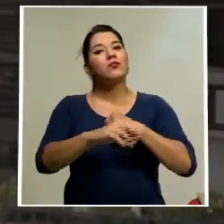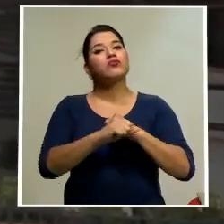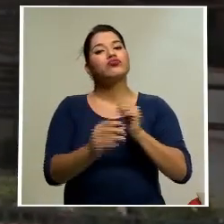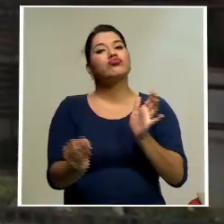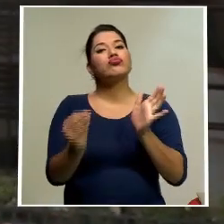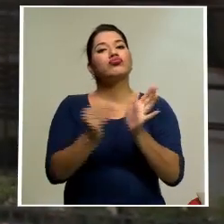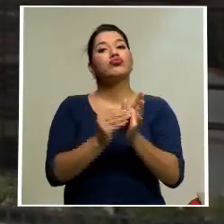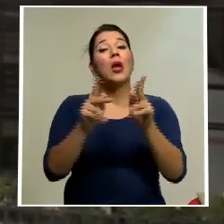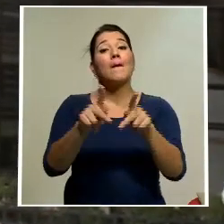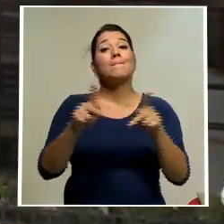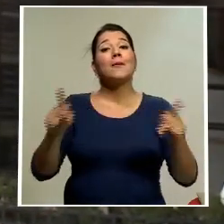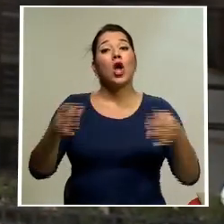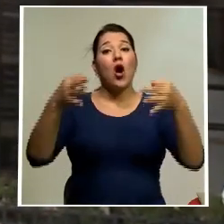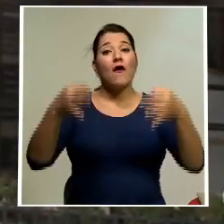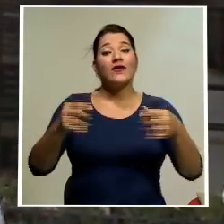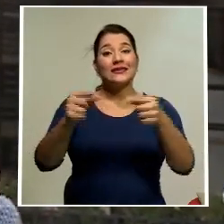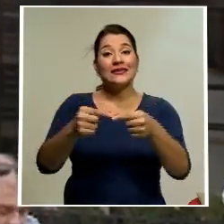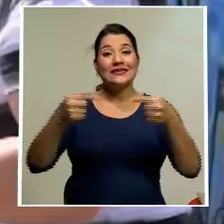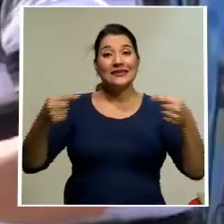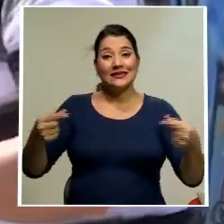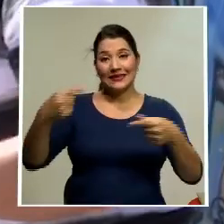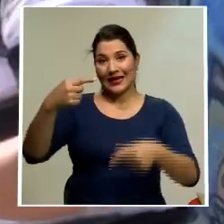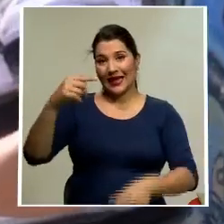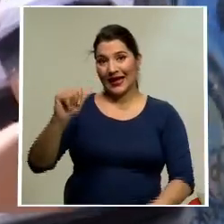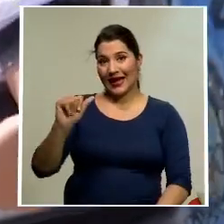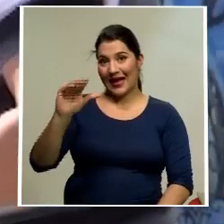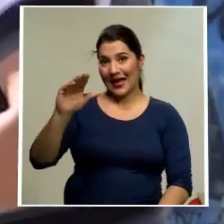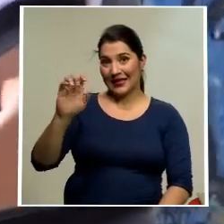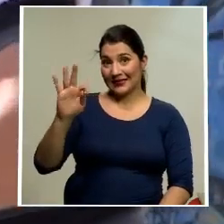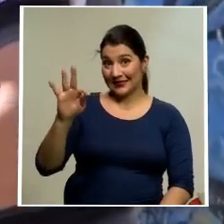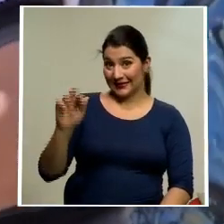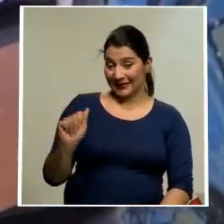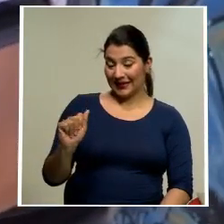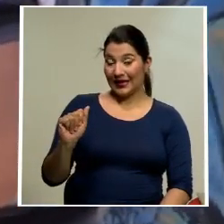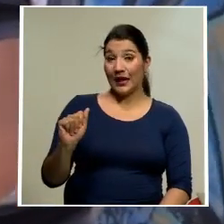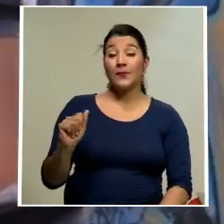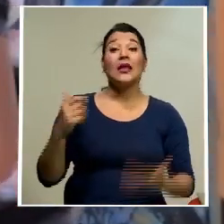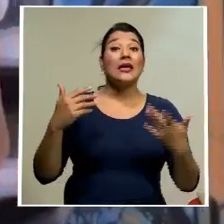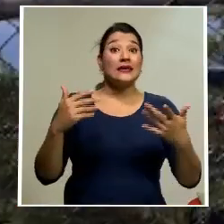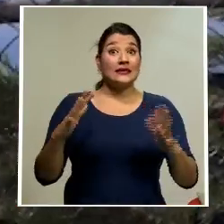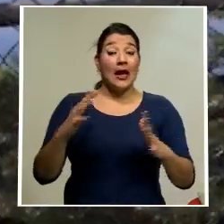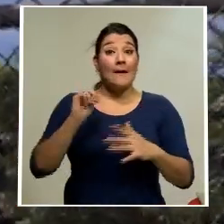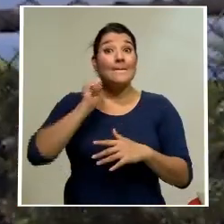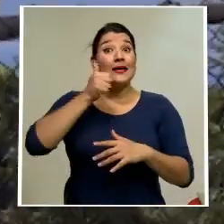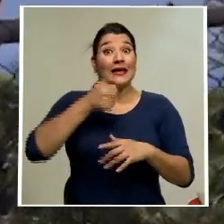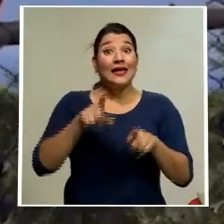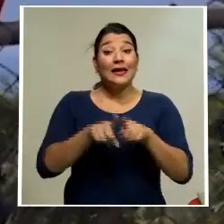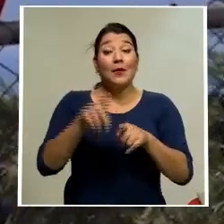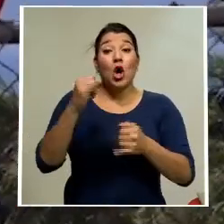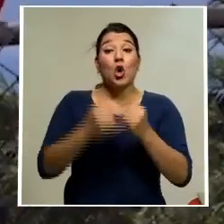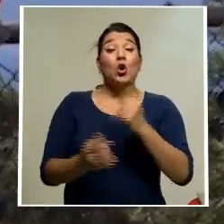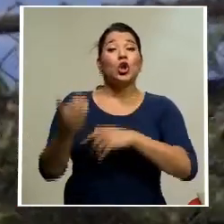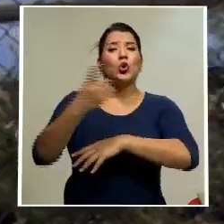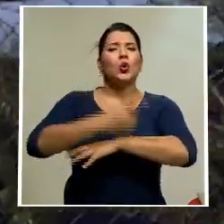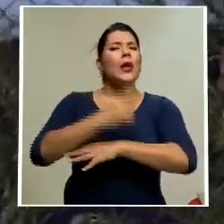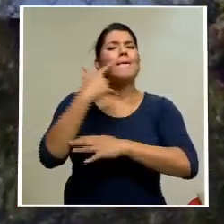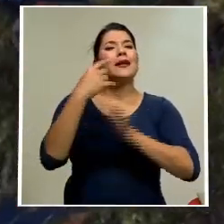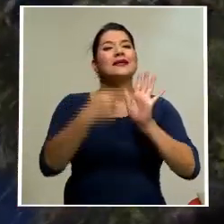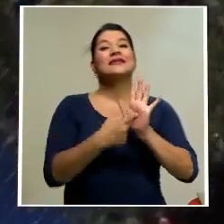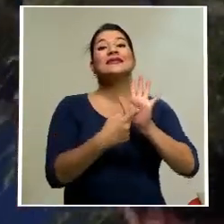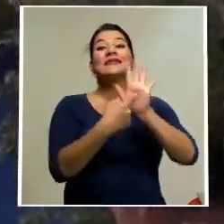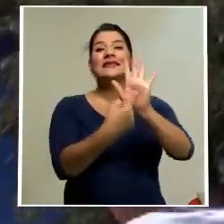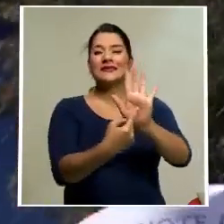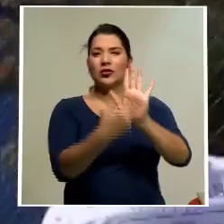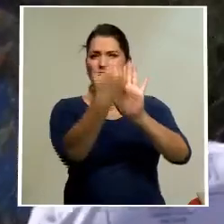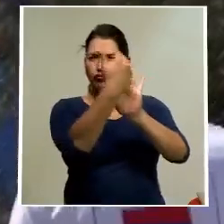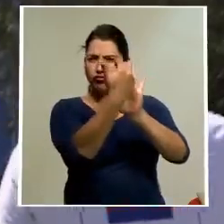diario oficial La Gaceta, que ya vamos a preparar, y mañana es el término también, las listas